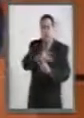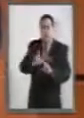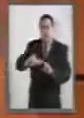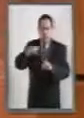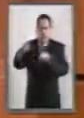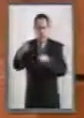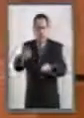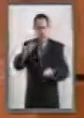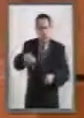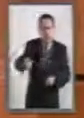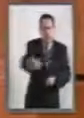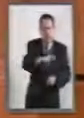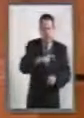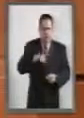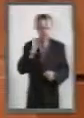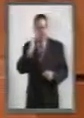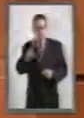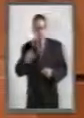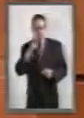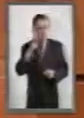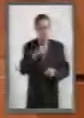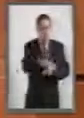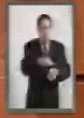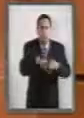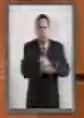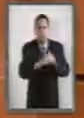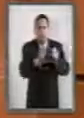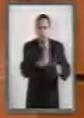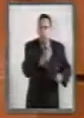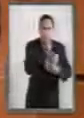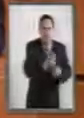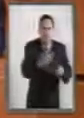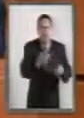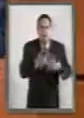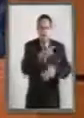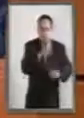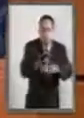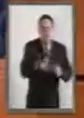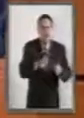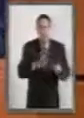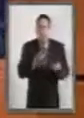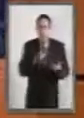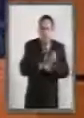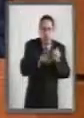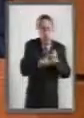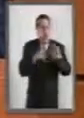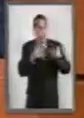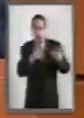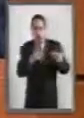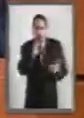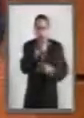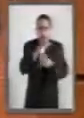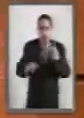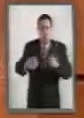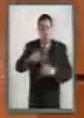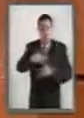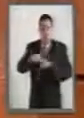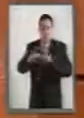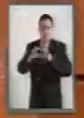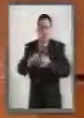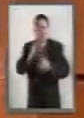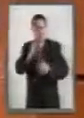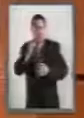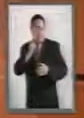Estado mexicano en cualquier tarea de seguridad nacional, seguridad interior o seguridad pública. Asimismo,